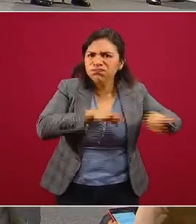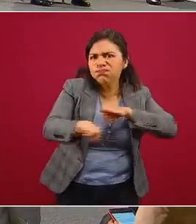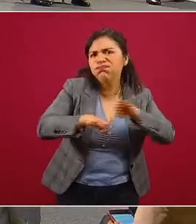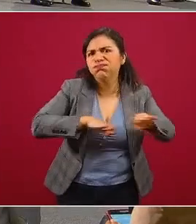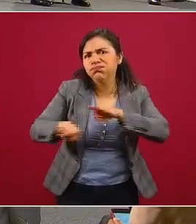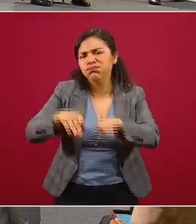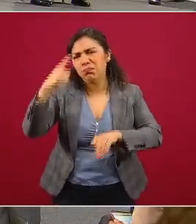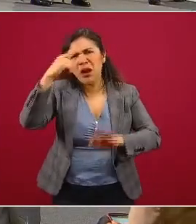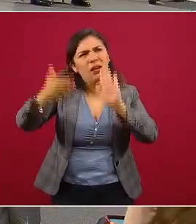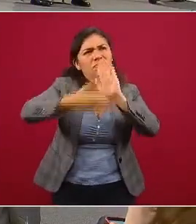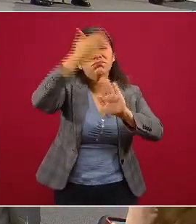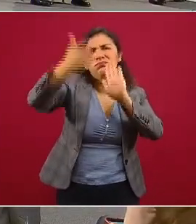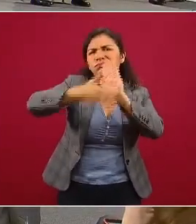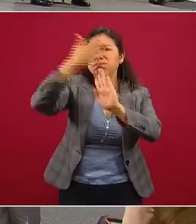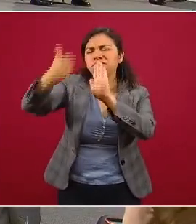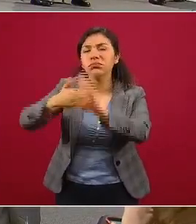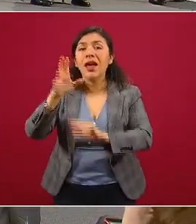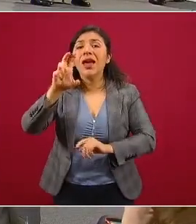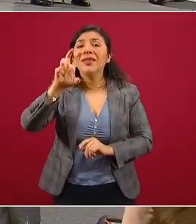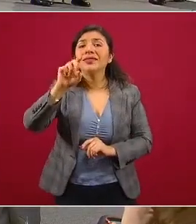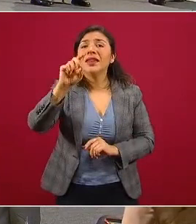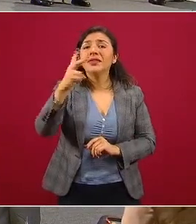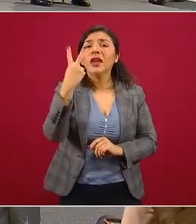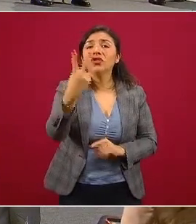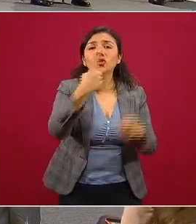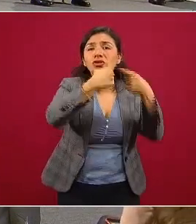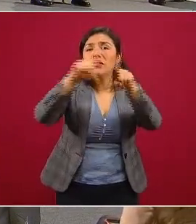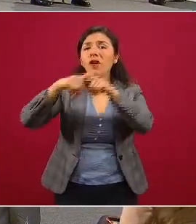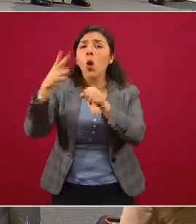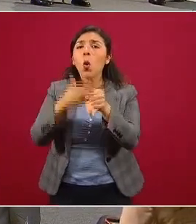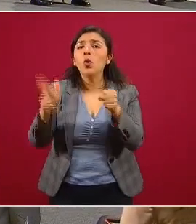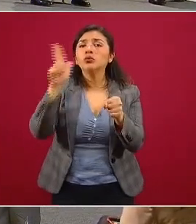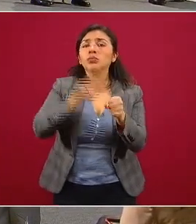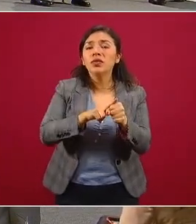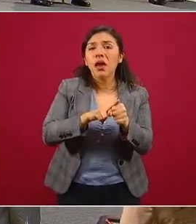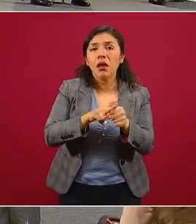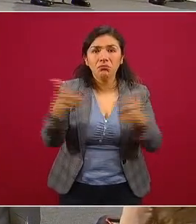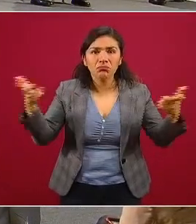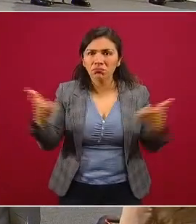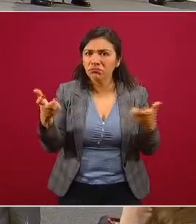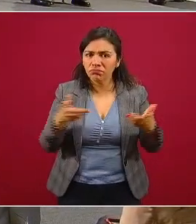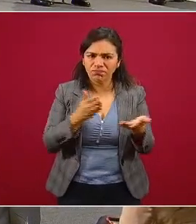en terminar 32 hospitales